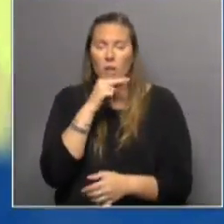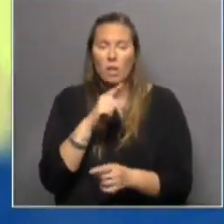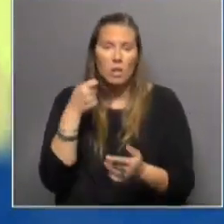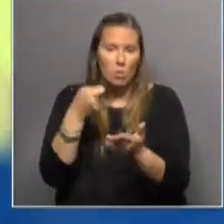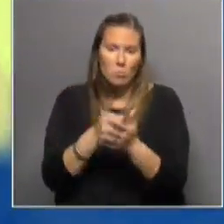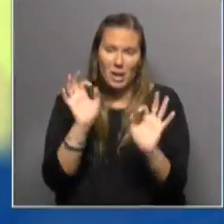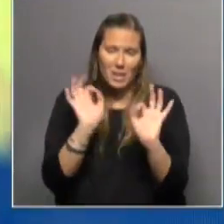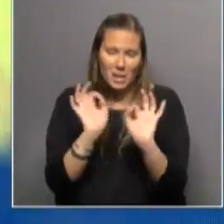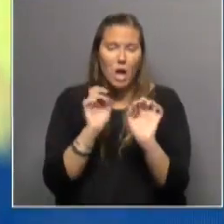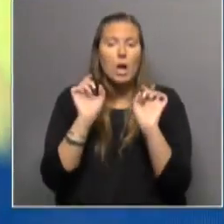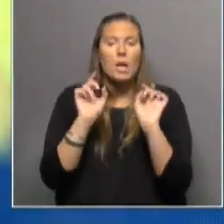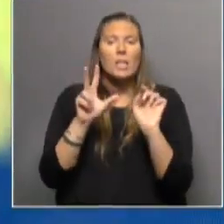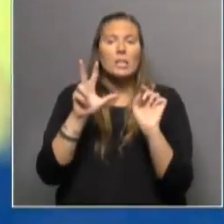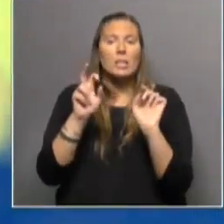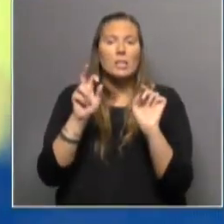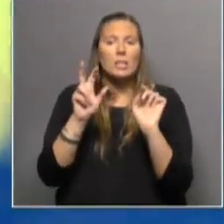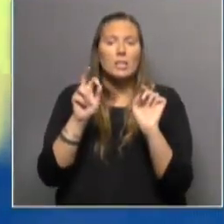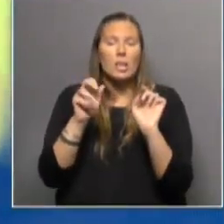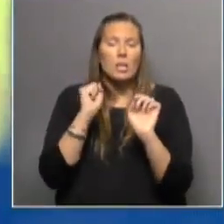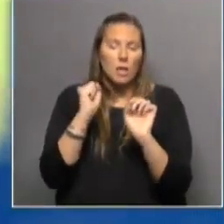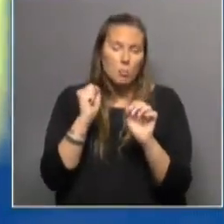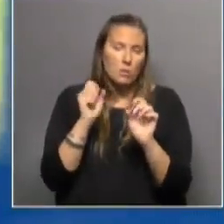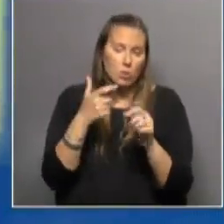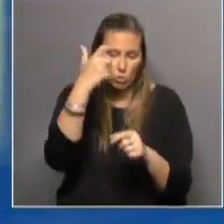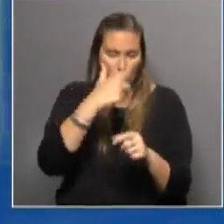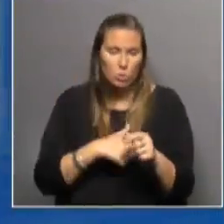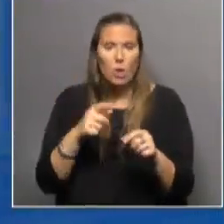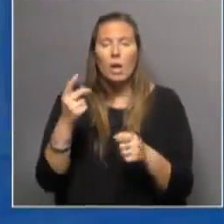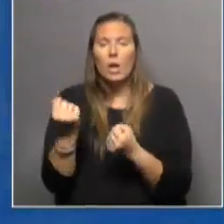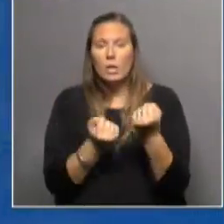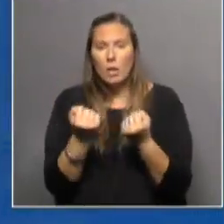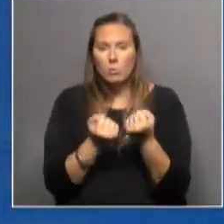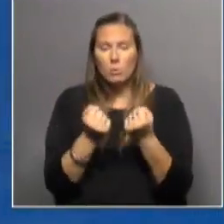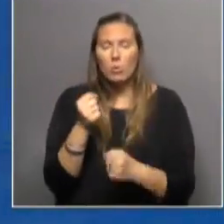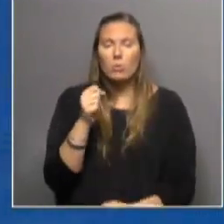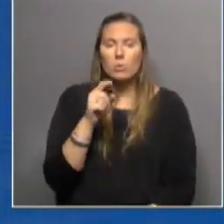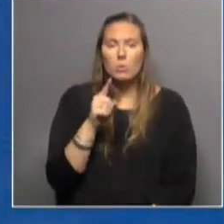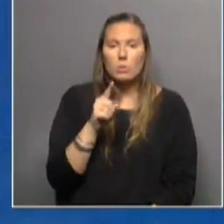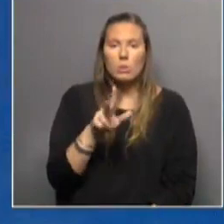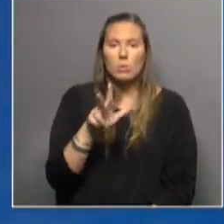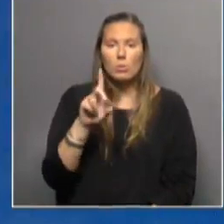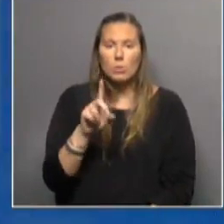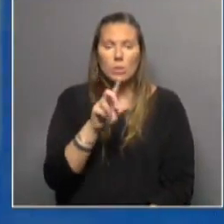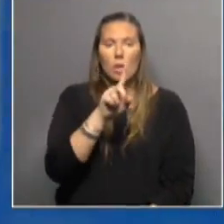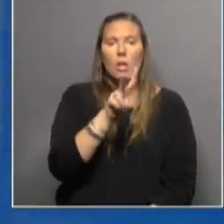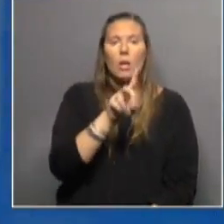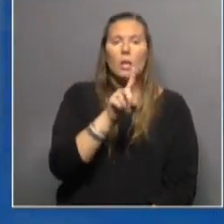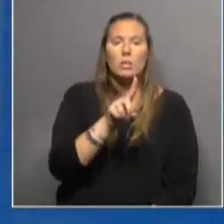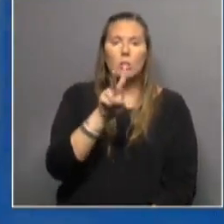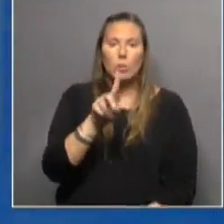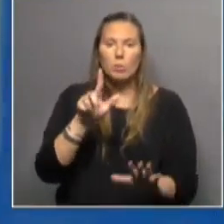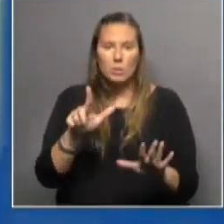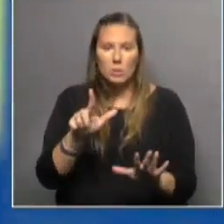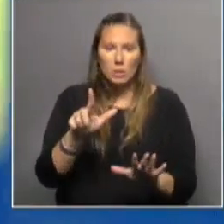30 pesos solamente sale la entrada, si vas con el auto sale 180, el 227, el 127 o el 494 te dejan ahí en la